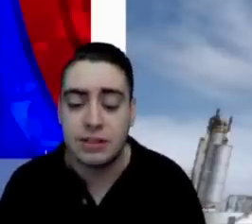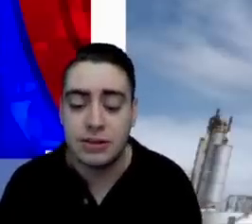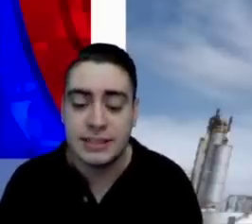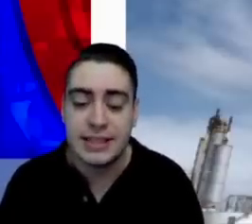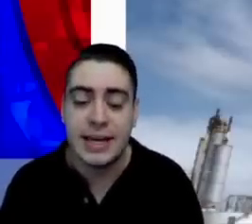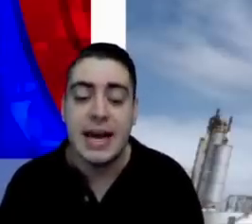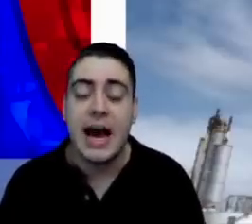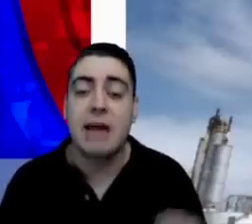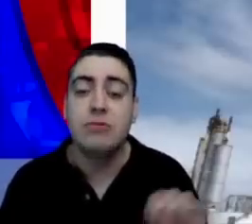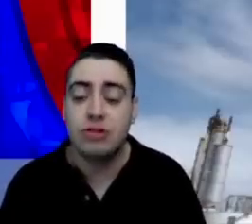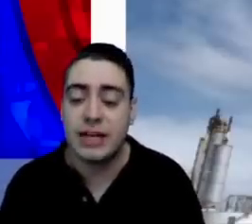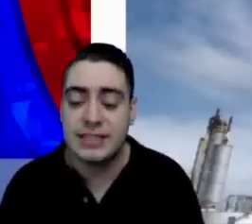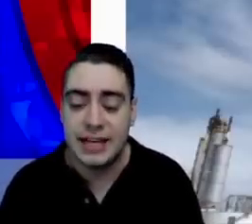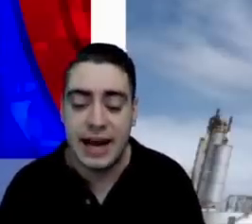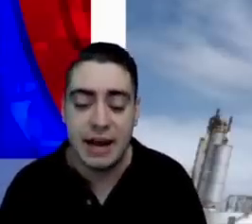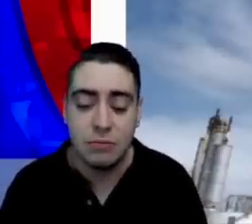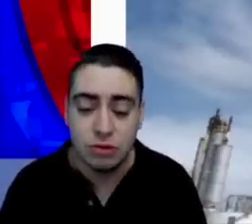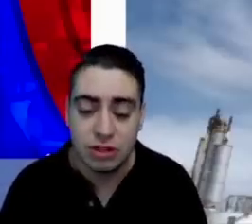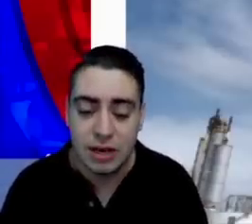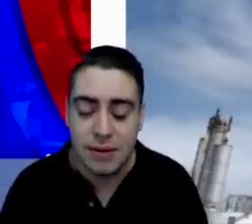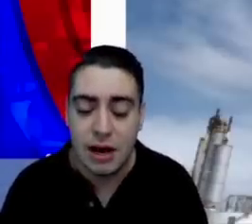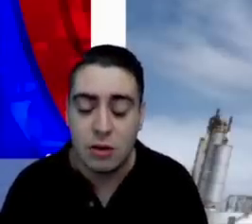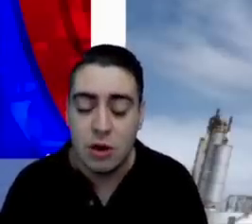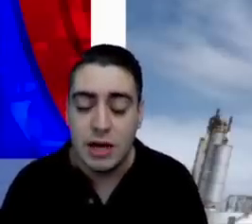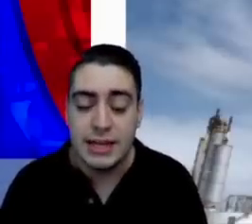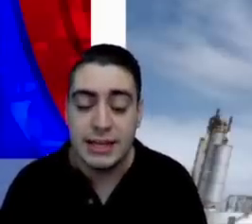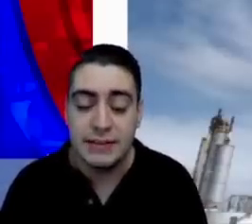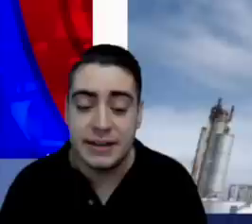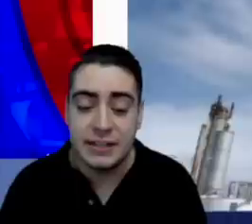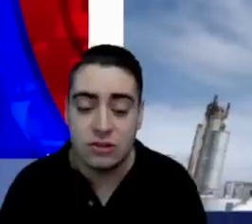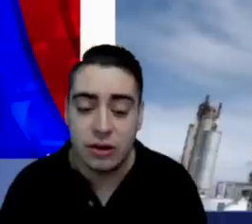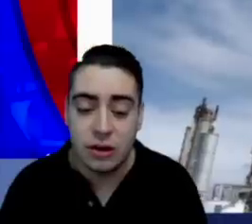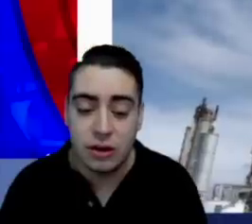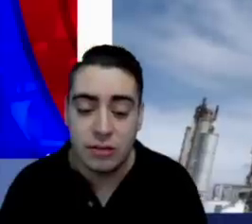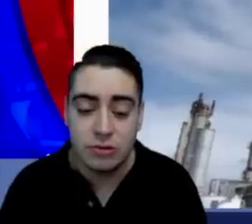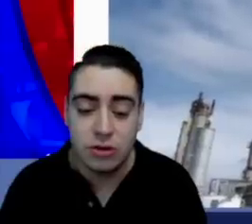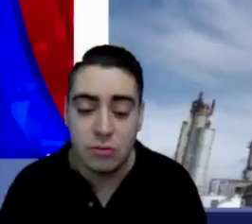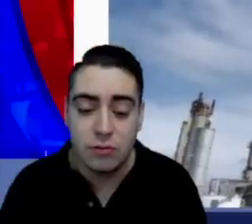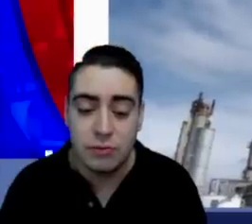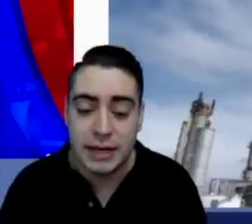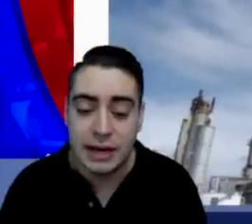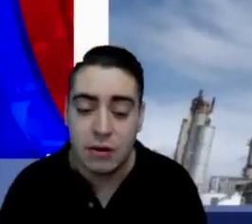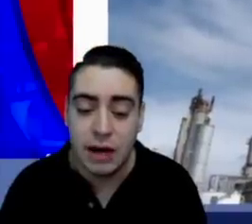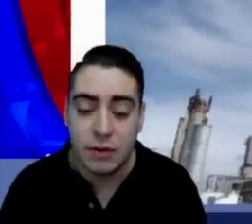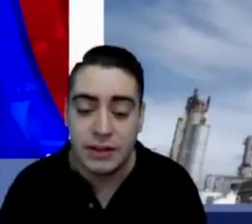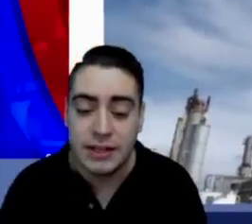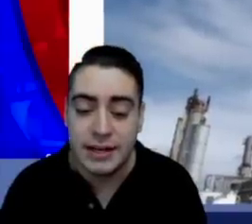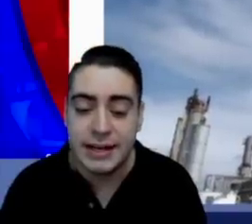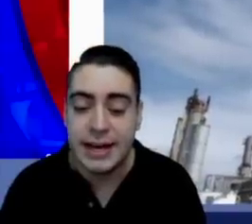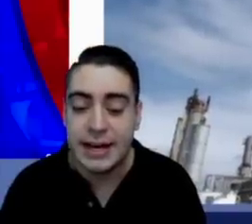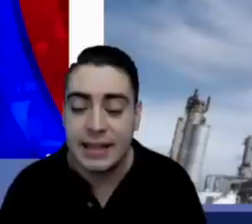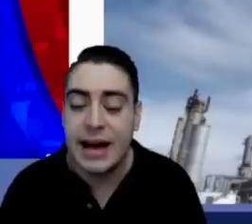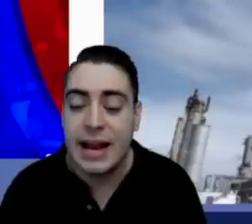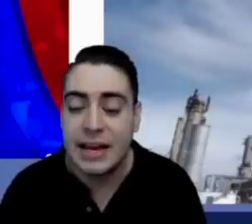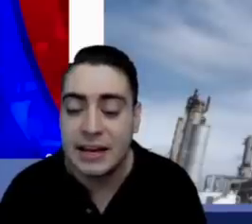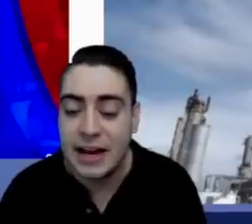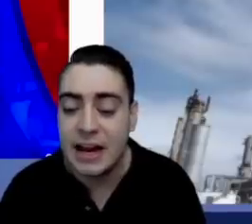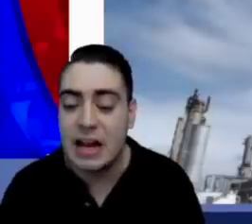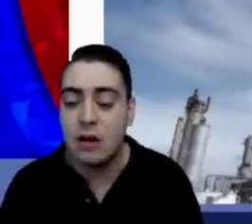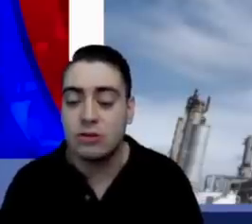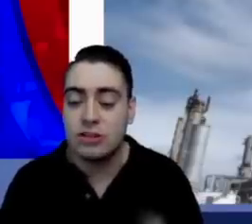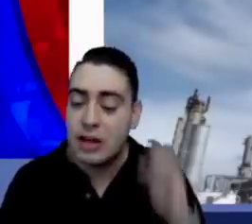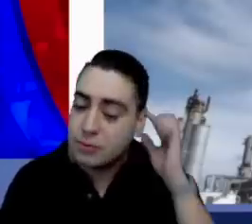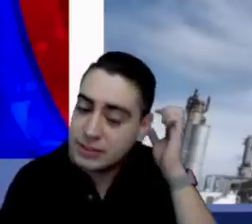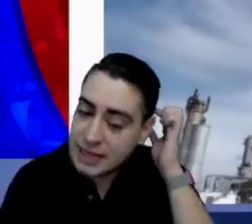La cuestión es que hay mucho que hacer, hay mucho trabajo, y entre esto recordemos cómo fue que lograron detener en Canadá al